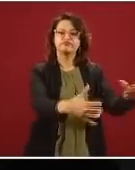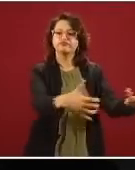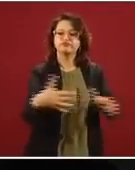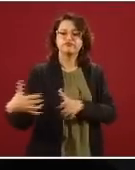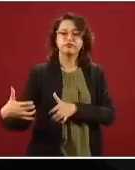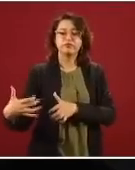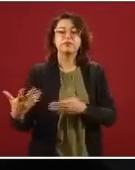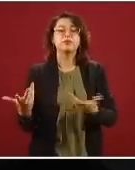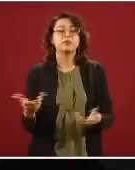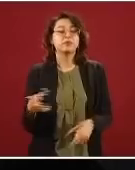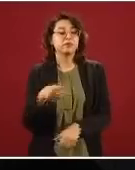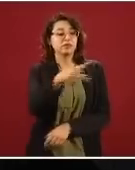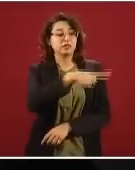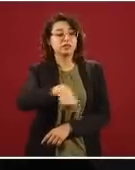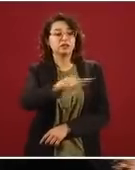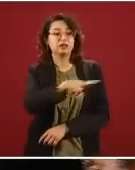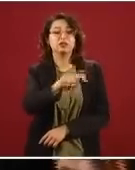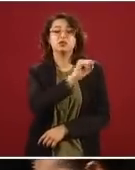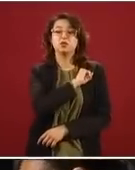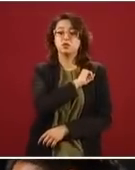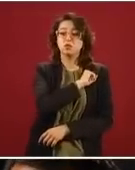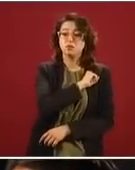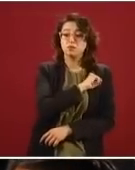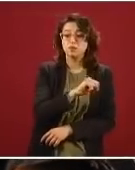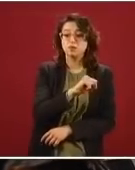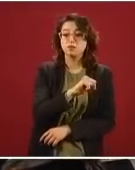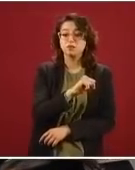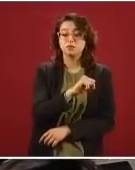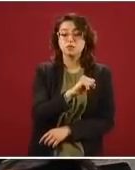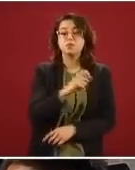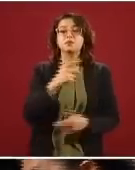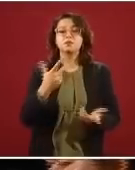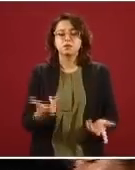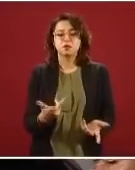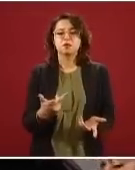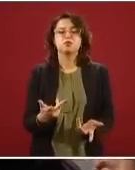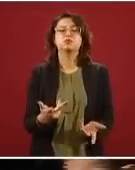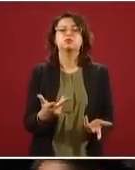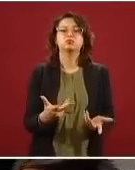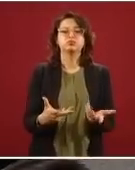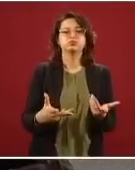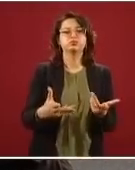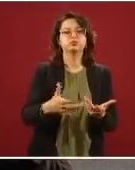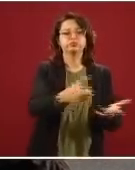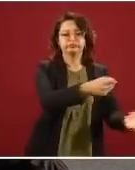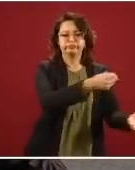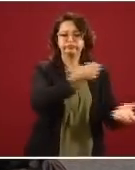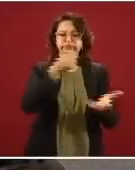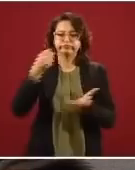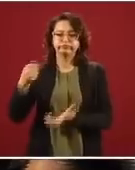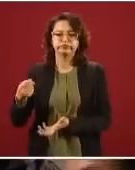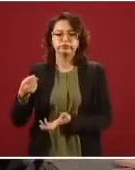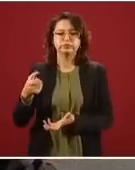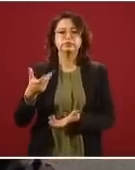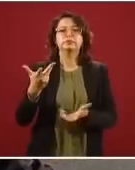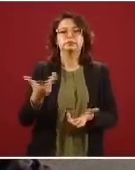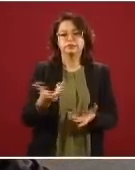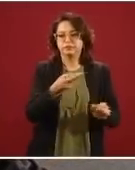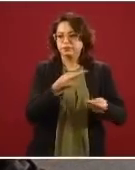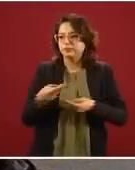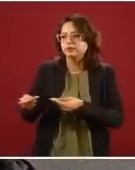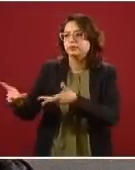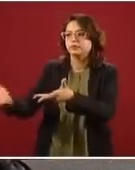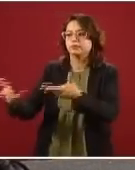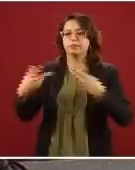delincuentes pueden devolver el dinero. Es una especie de reparación